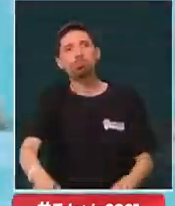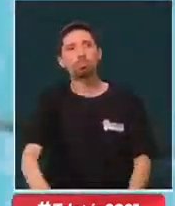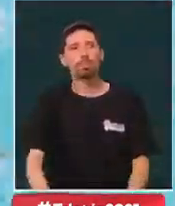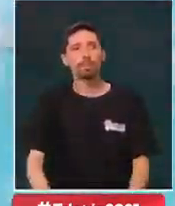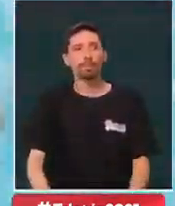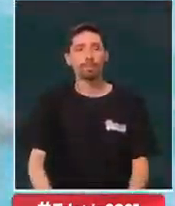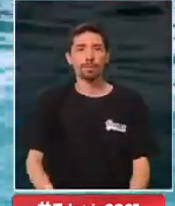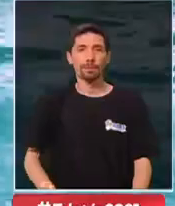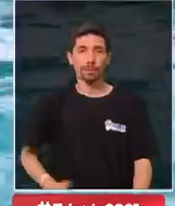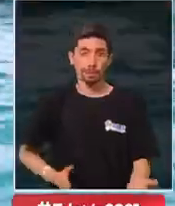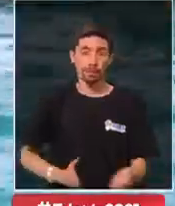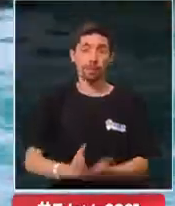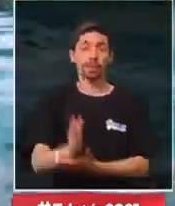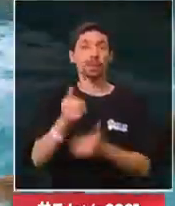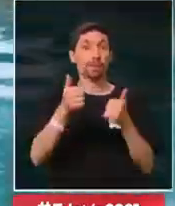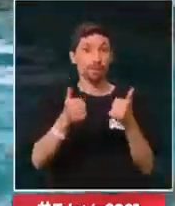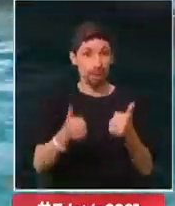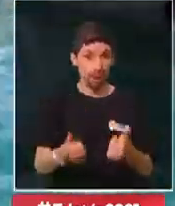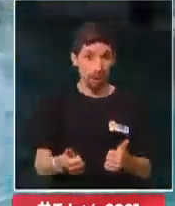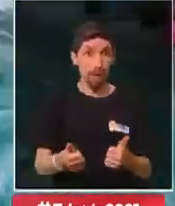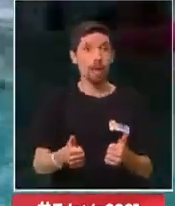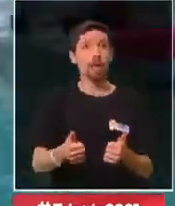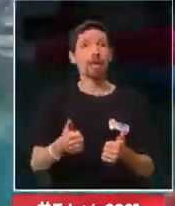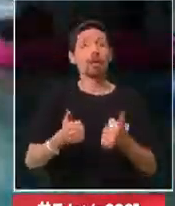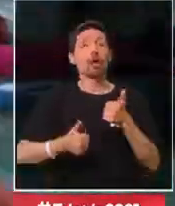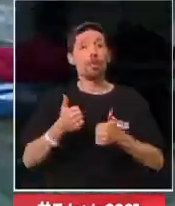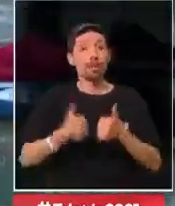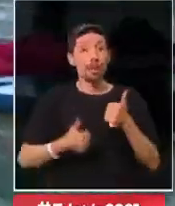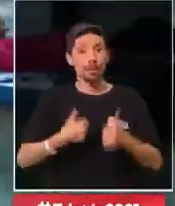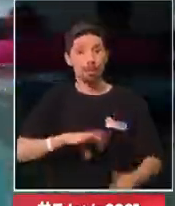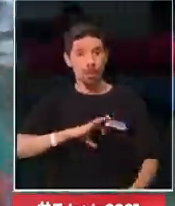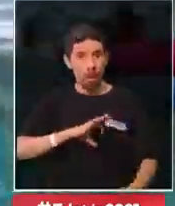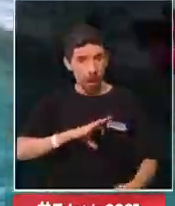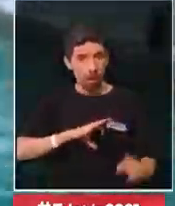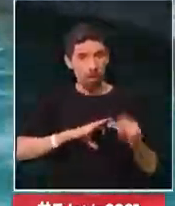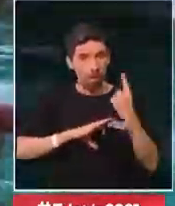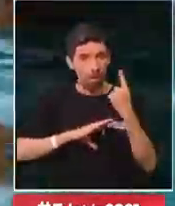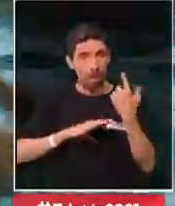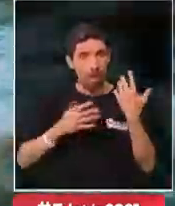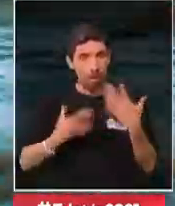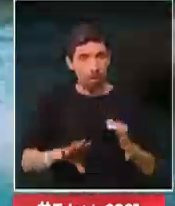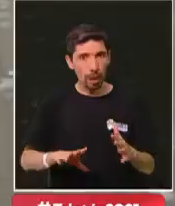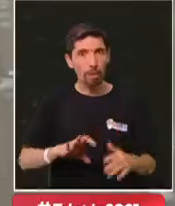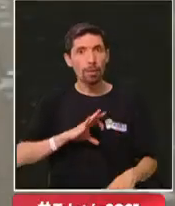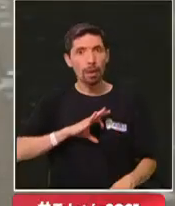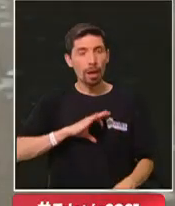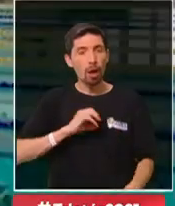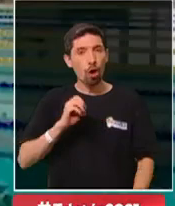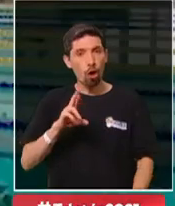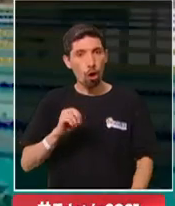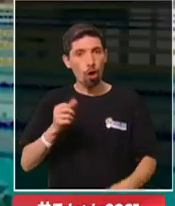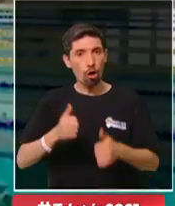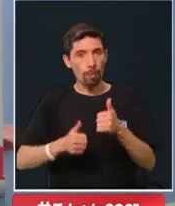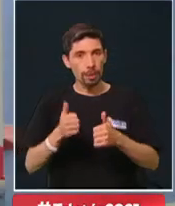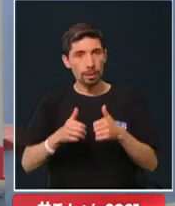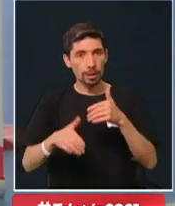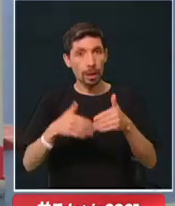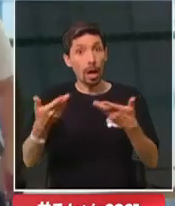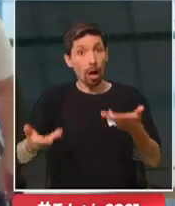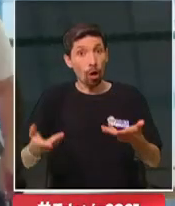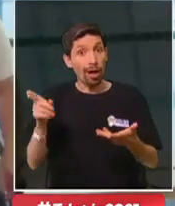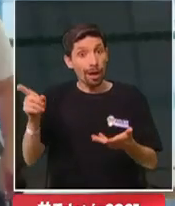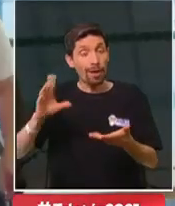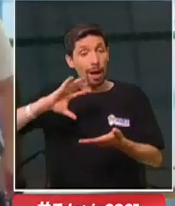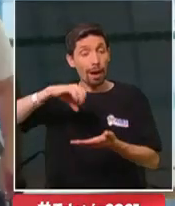Empezó a ir bien en las competencias, empezó a obtener medallas. Ya en su primera competencia de natación ya tuvo su primera medalla de oro. Ahora actualmente es campeona